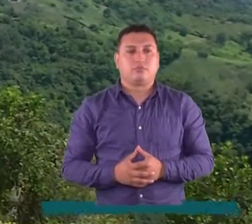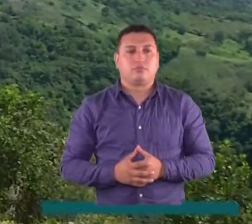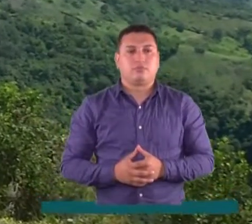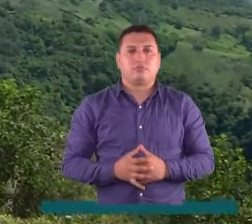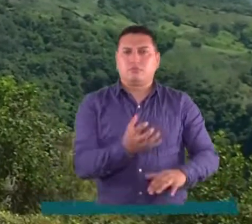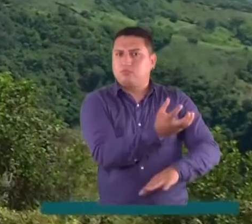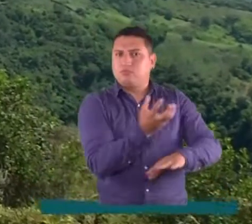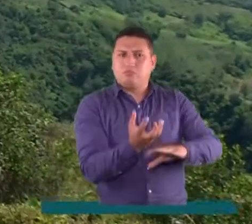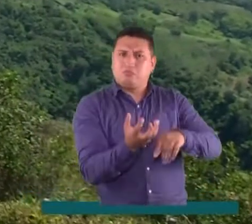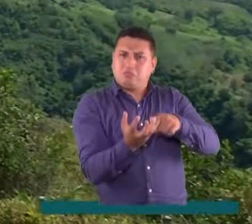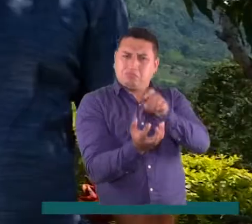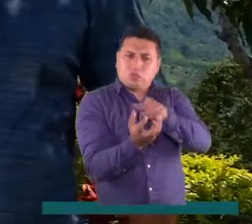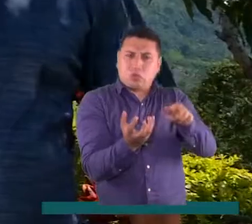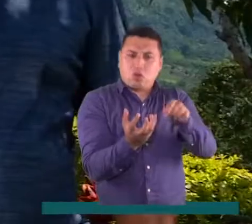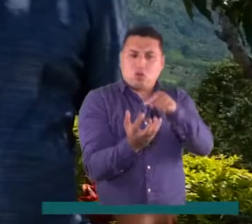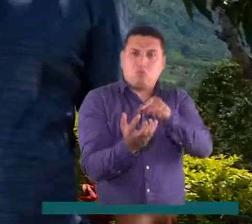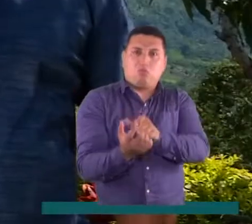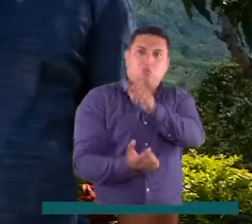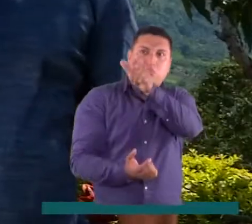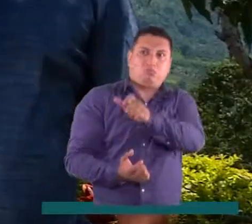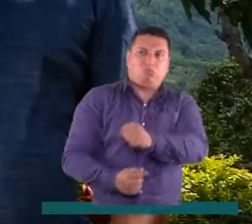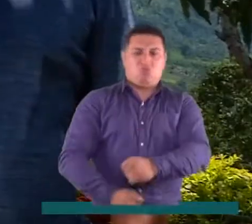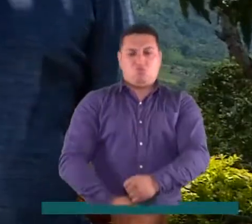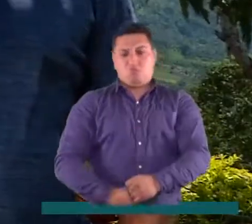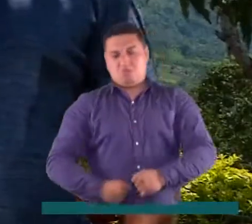Uno de los muchachos, el más fuerte, el más